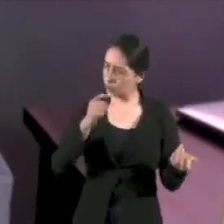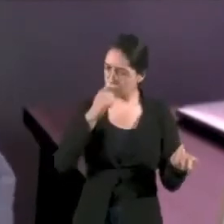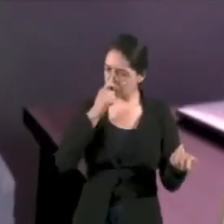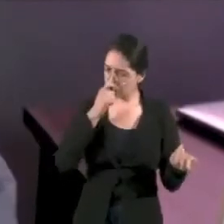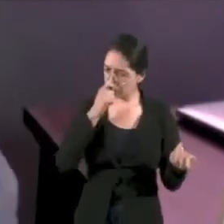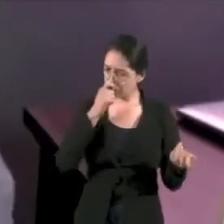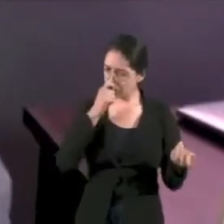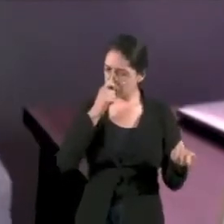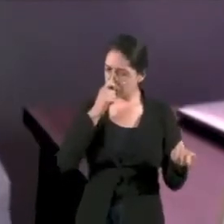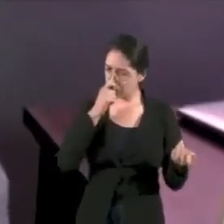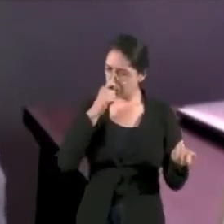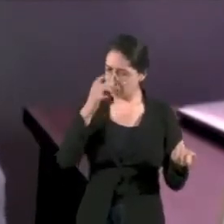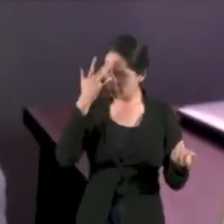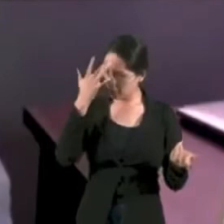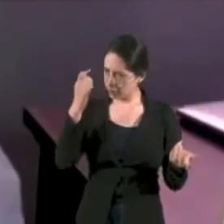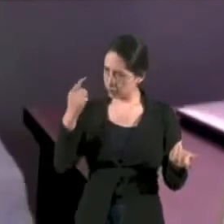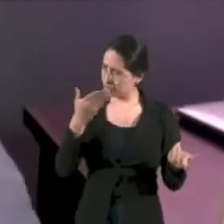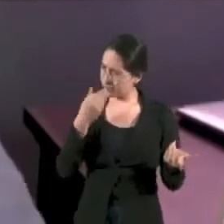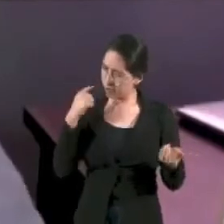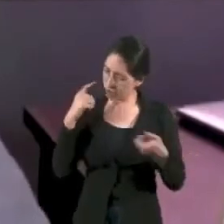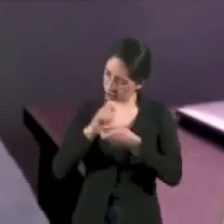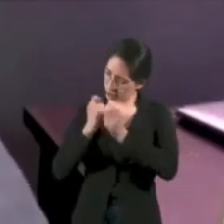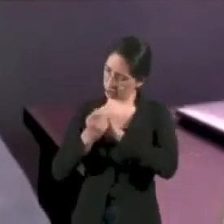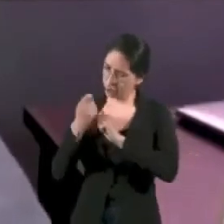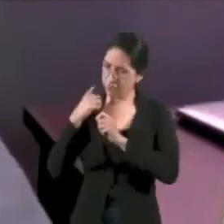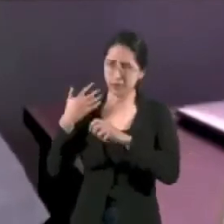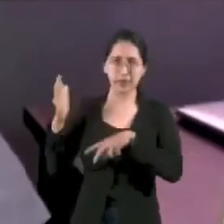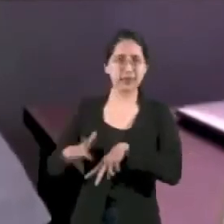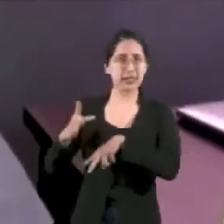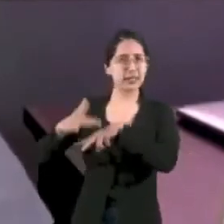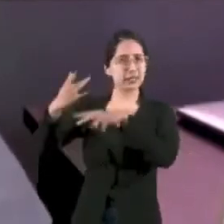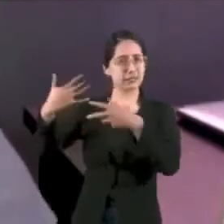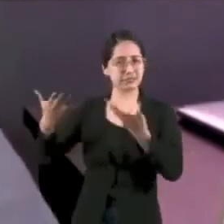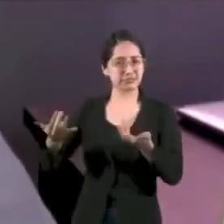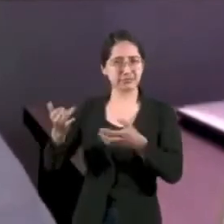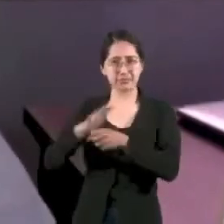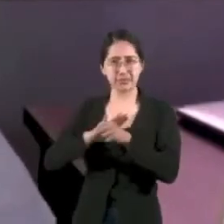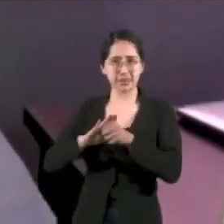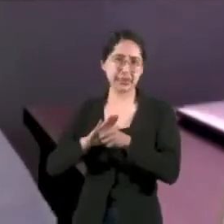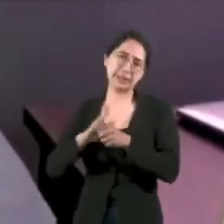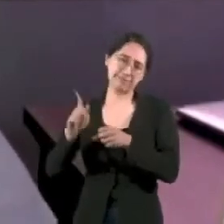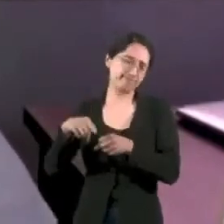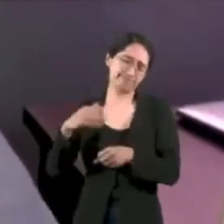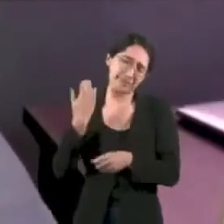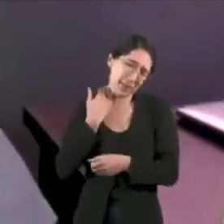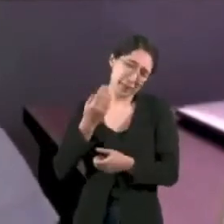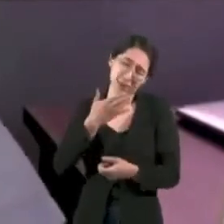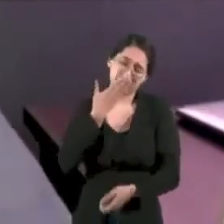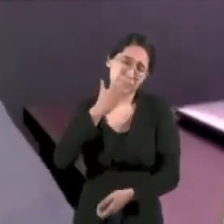no sensibilizamos eso en su momento? Y se dieron situaciones que realmente